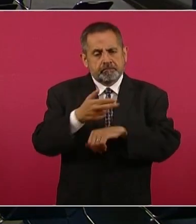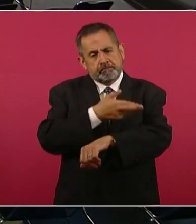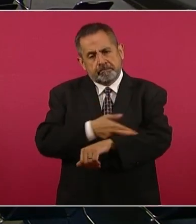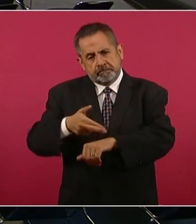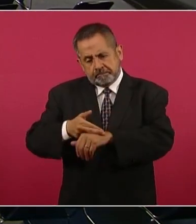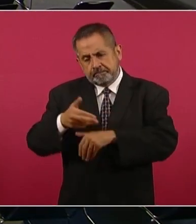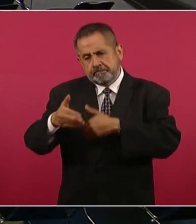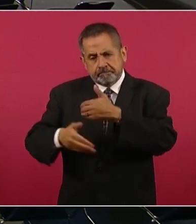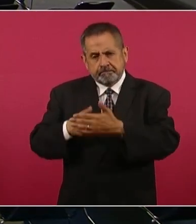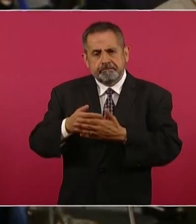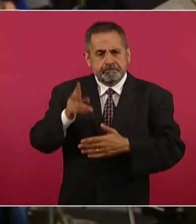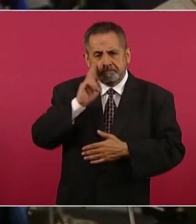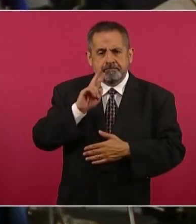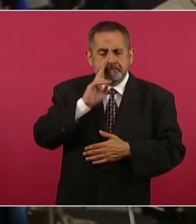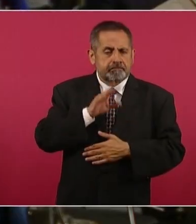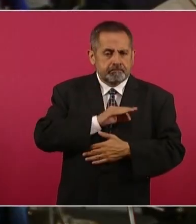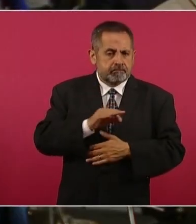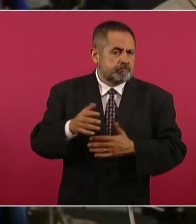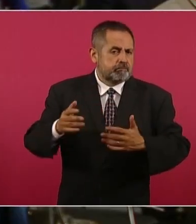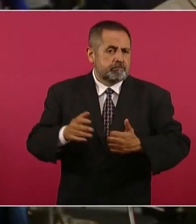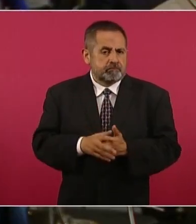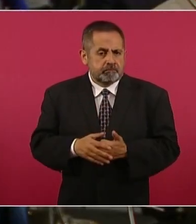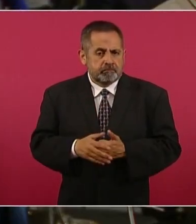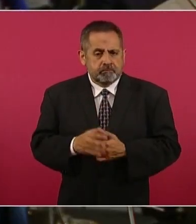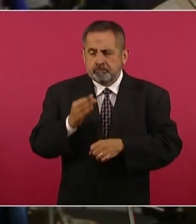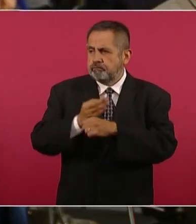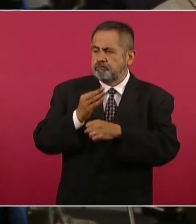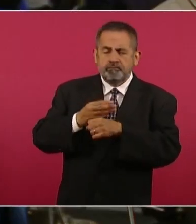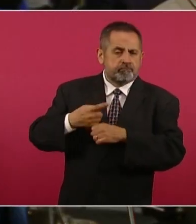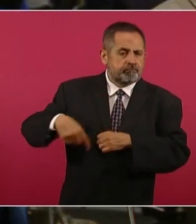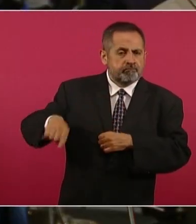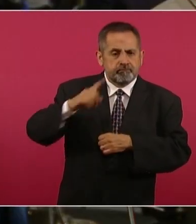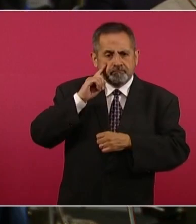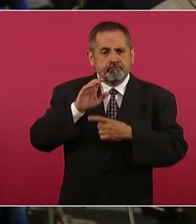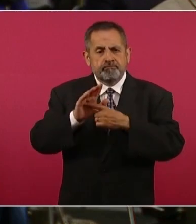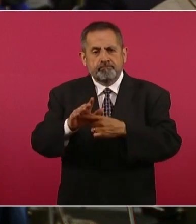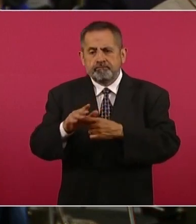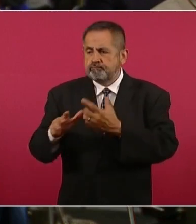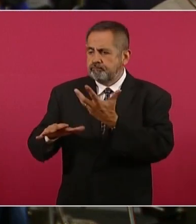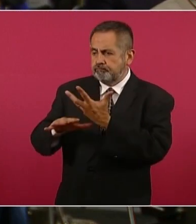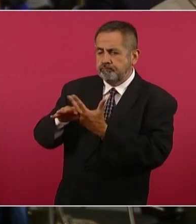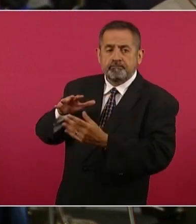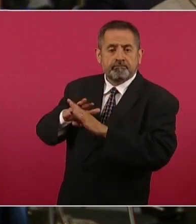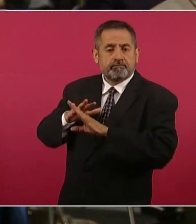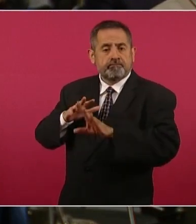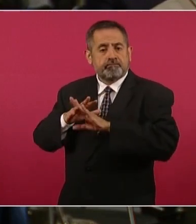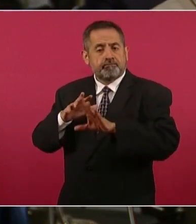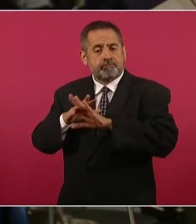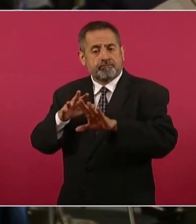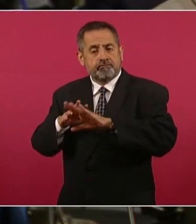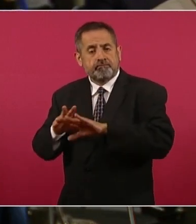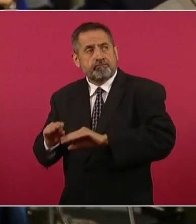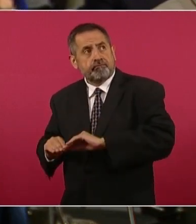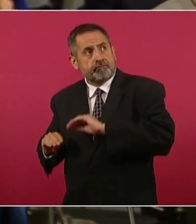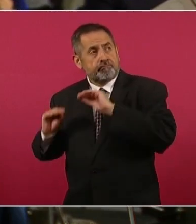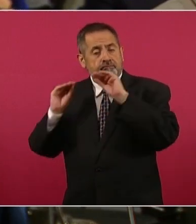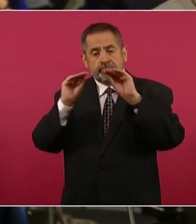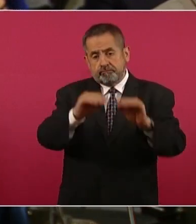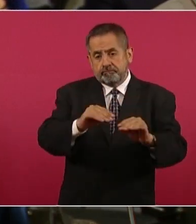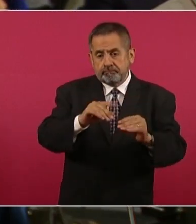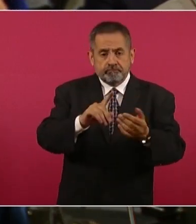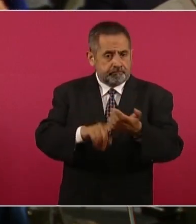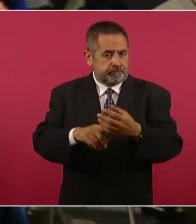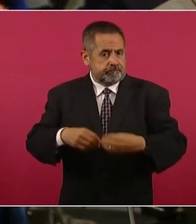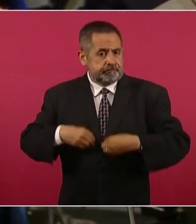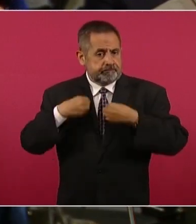desarrollado este punto, máxime con esto que se ha planteado aquí por parte de los migrantes, de nuestros hermanos y hermanas que principalmente están en